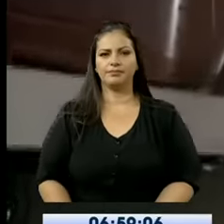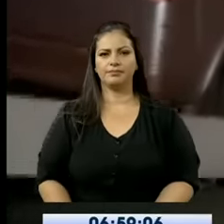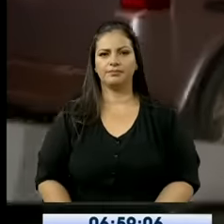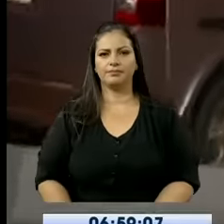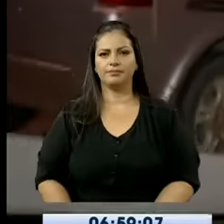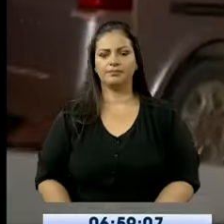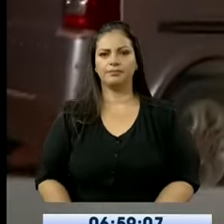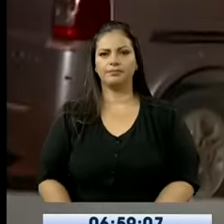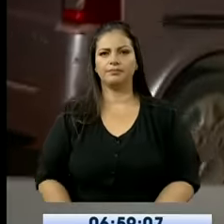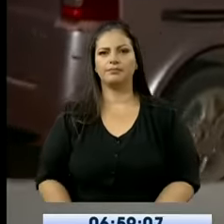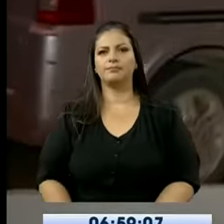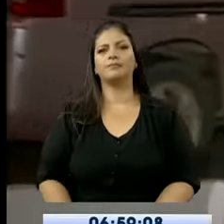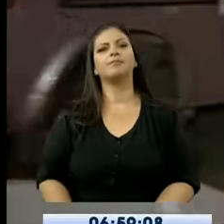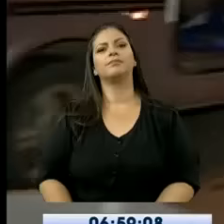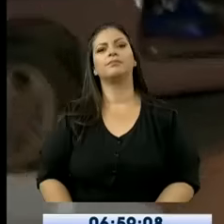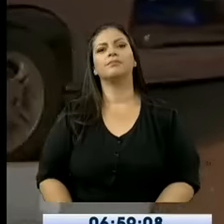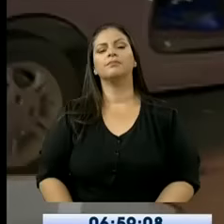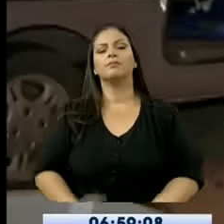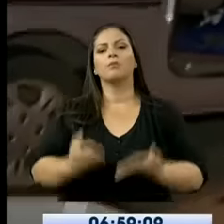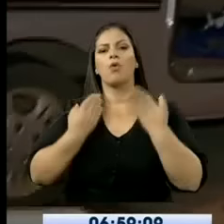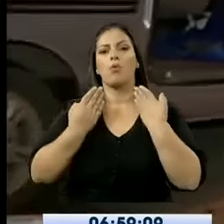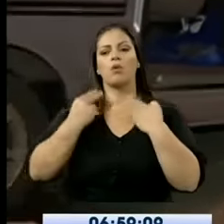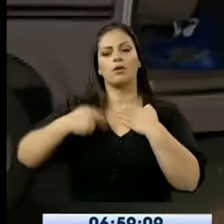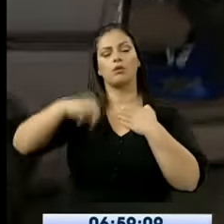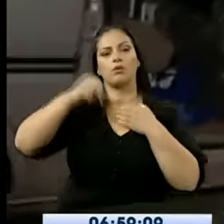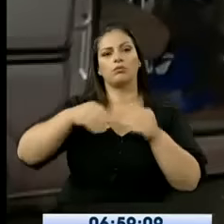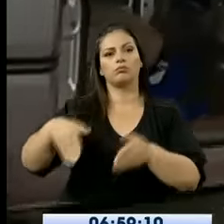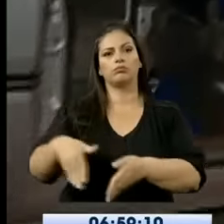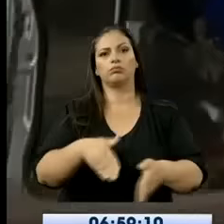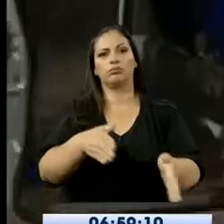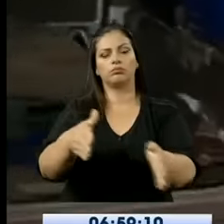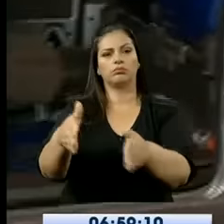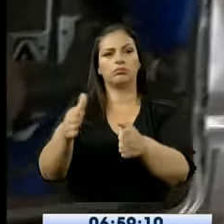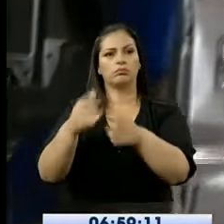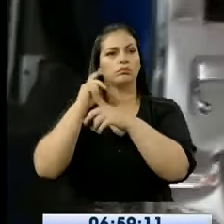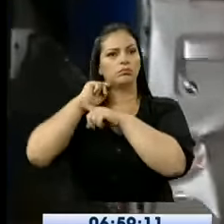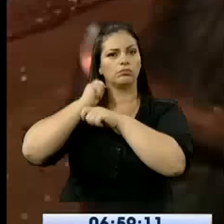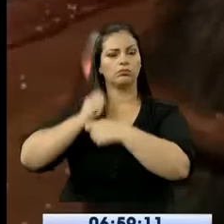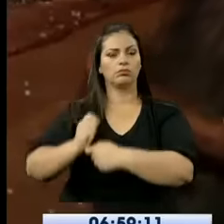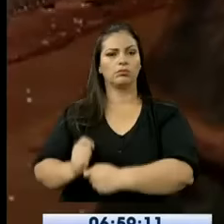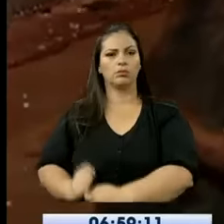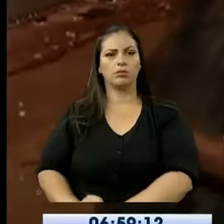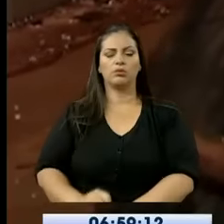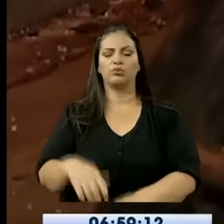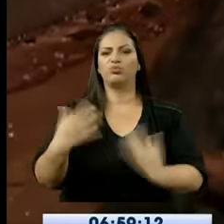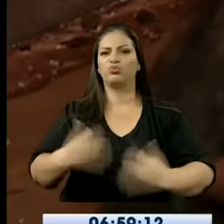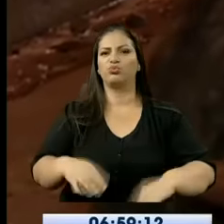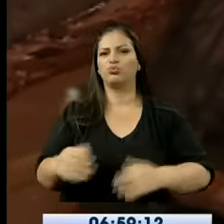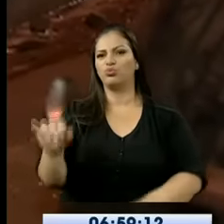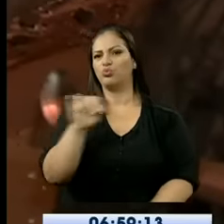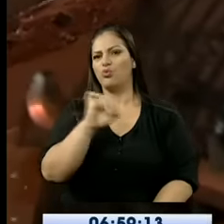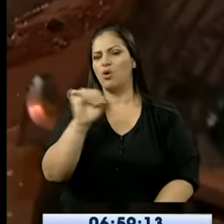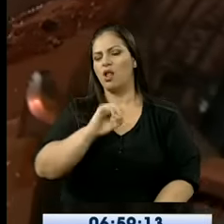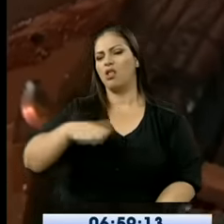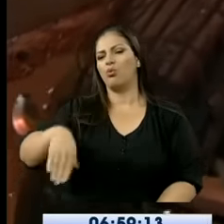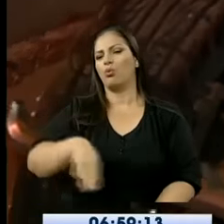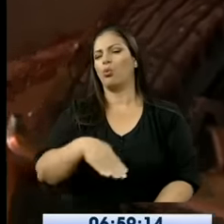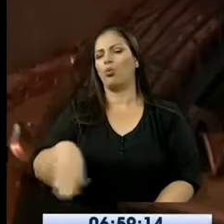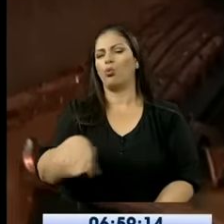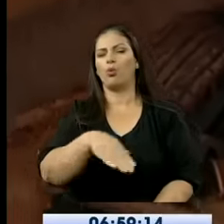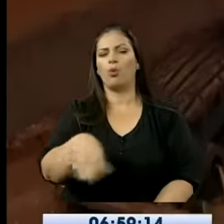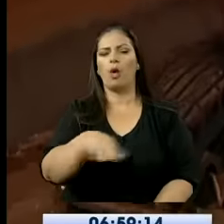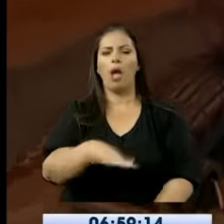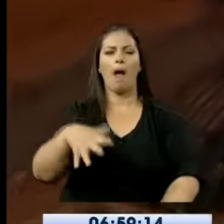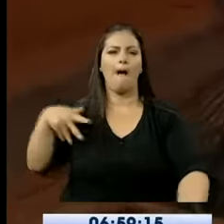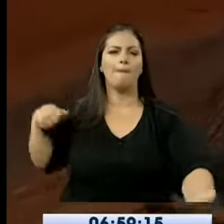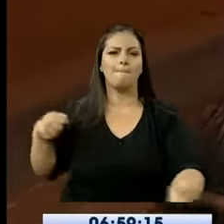La autopista Narcisa de Jesús en el norte de Guayaquil se vuelve a teñir de sangre tras registrarse un nuevo accidente de